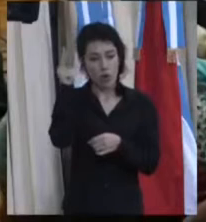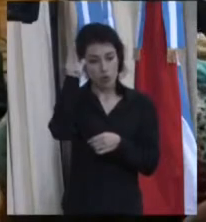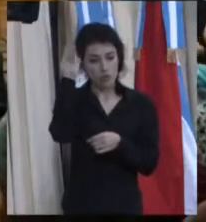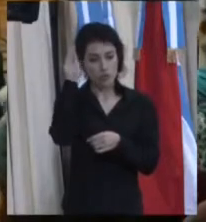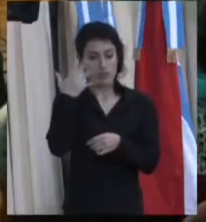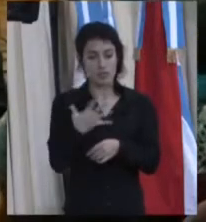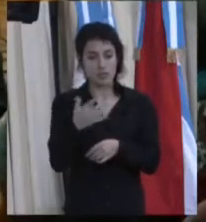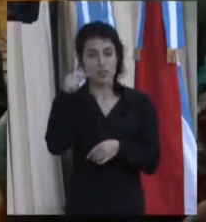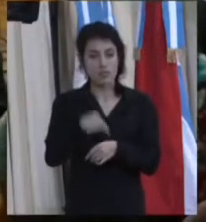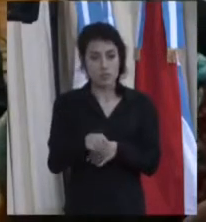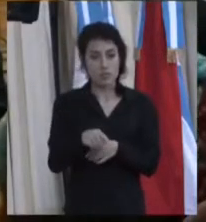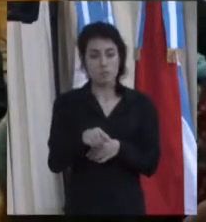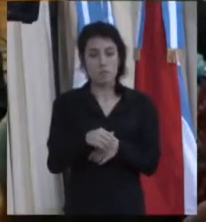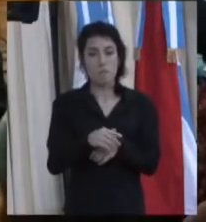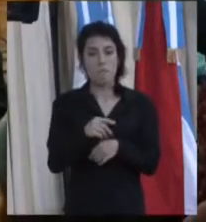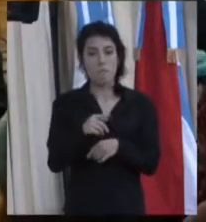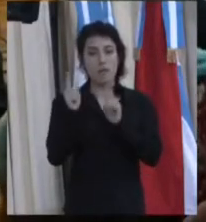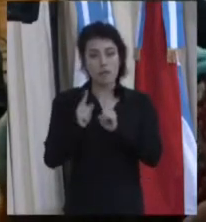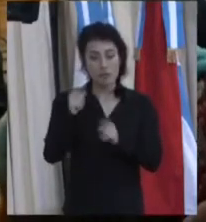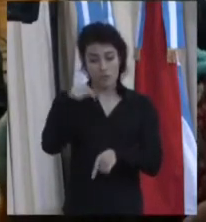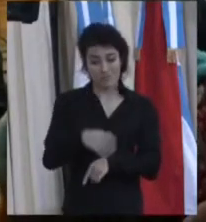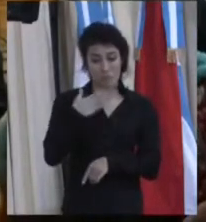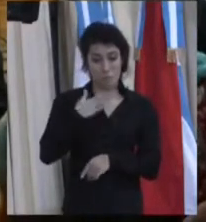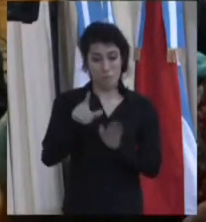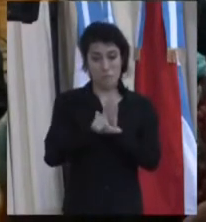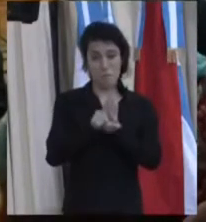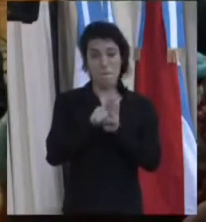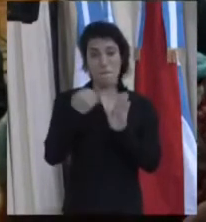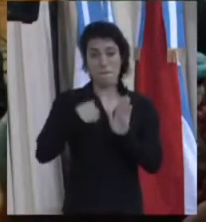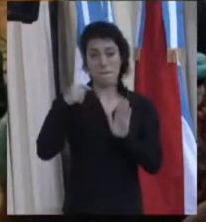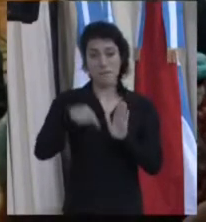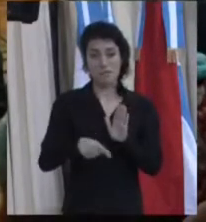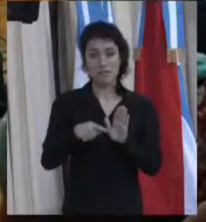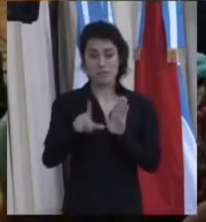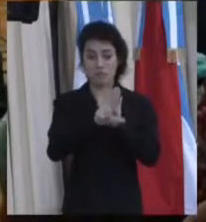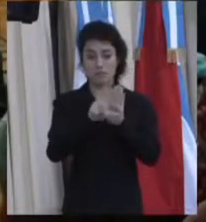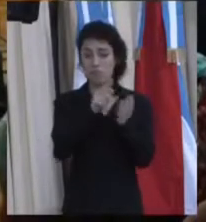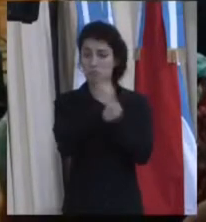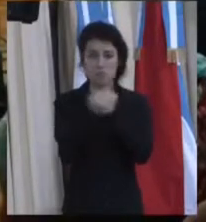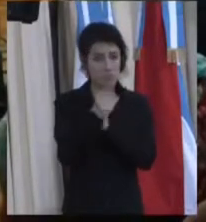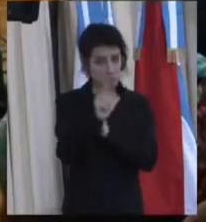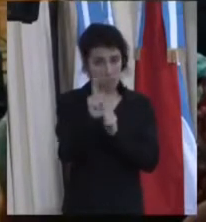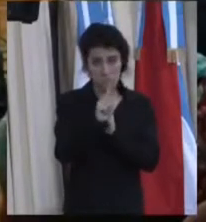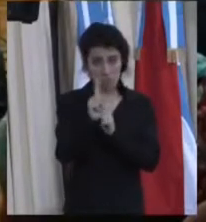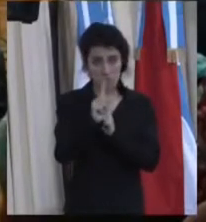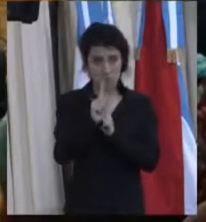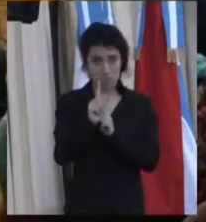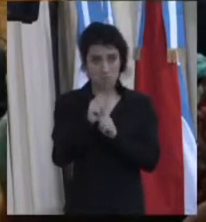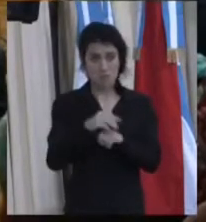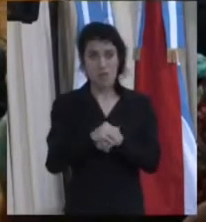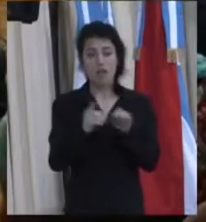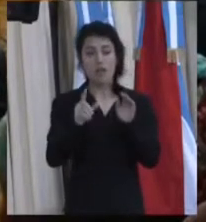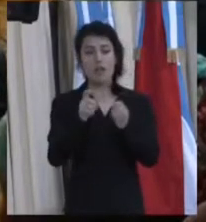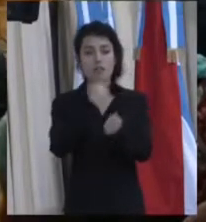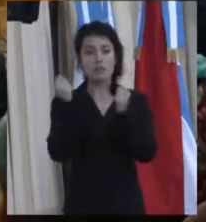en nuestro país, que es la que estaba vigente en ese entonces, y que esa ley no fue modificada producto de la reforma, sino que en realidad la